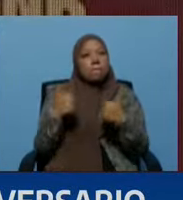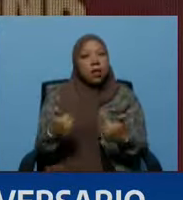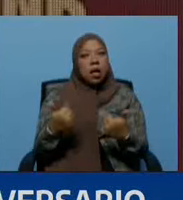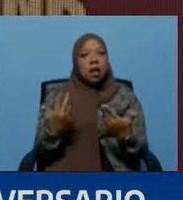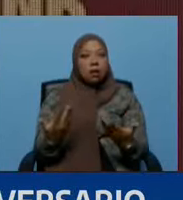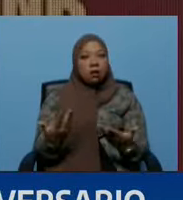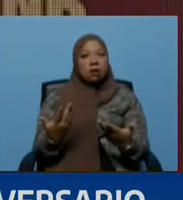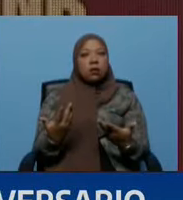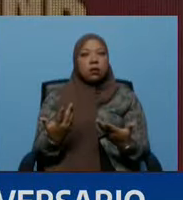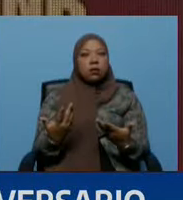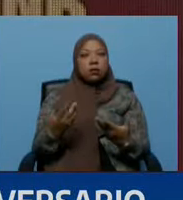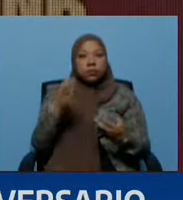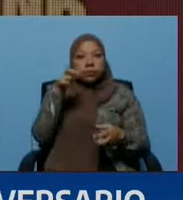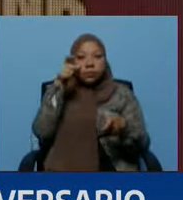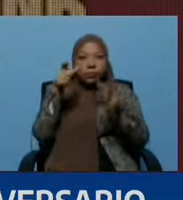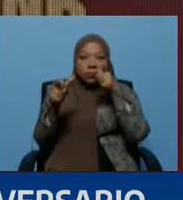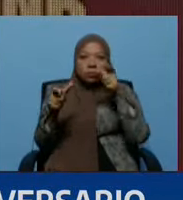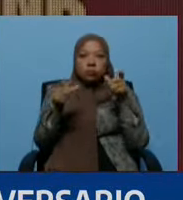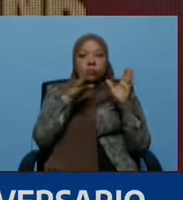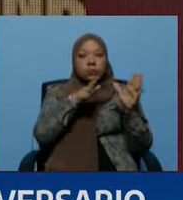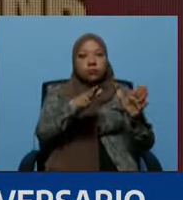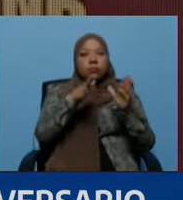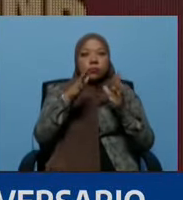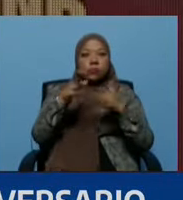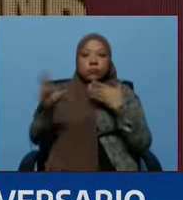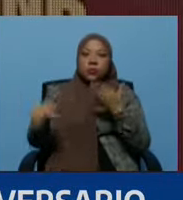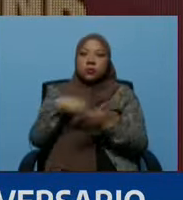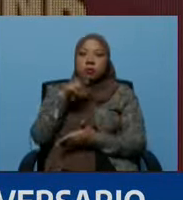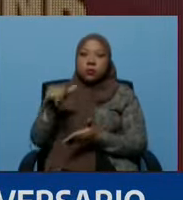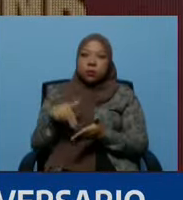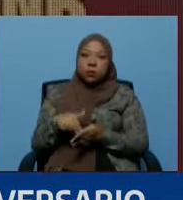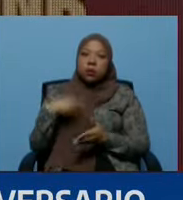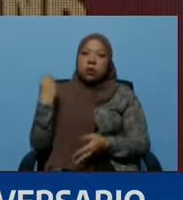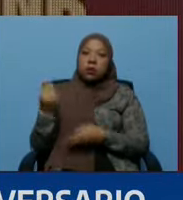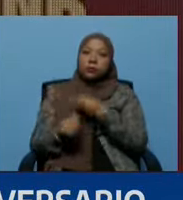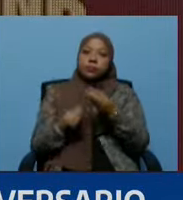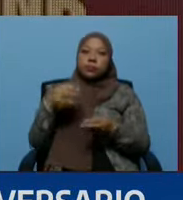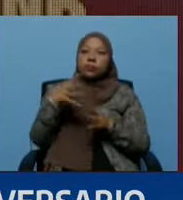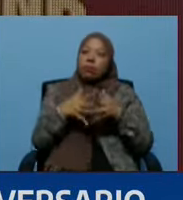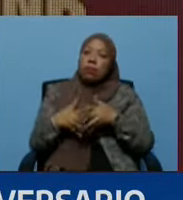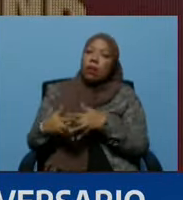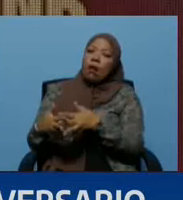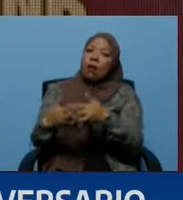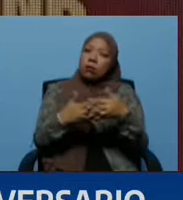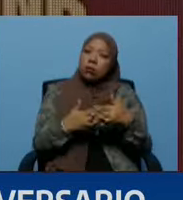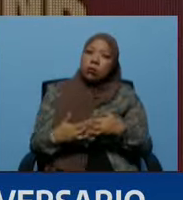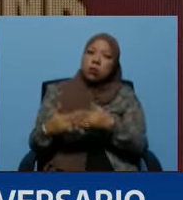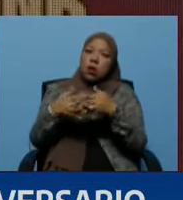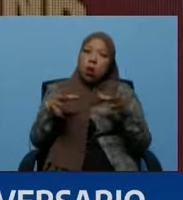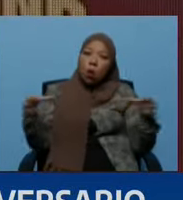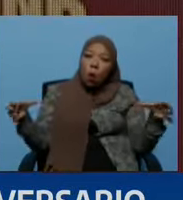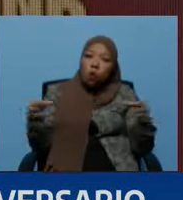seguridad, de vigilancia del orden nacional? ¿Qué harían de Estados Unidos si